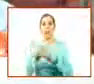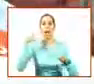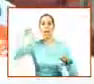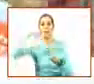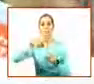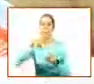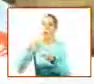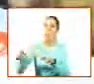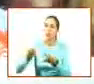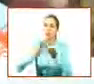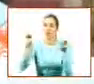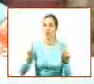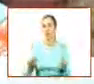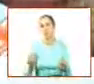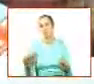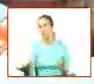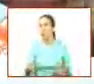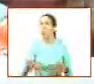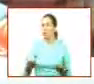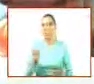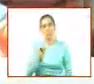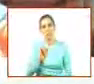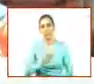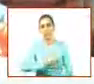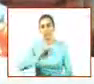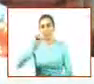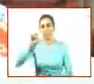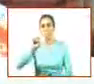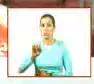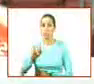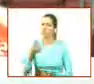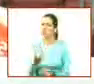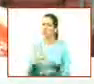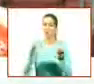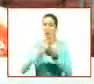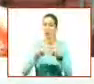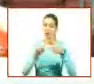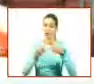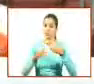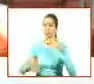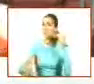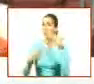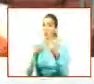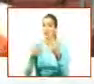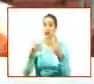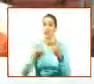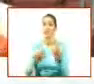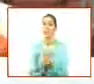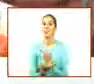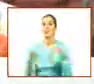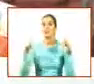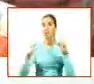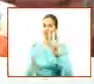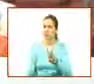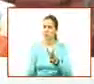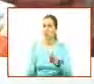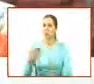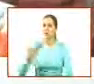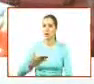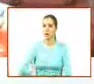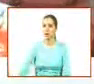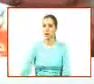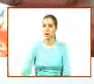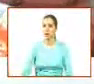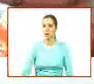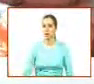sistema alternativo que no es otro que el socialismo. Esos valores son la igualdad y la libertad. Y entendiendo